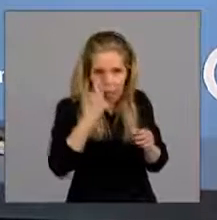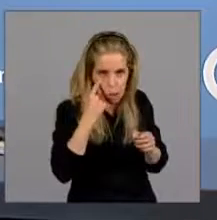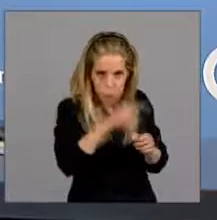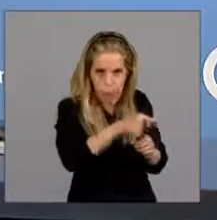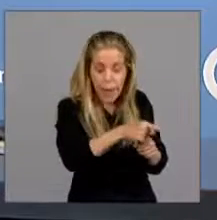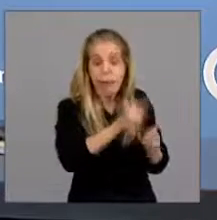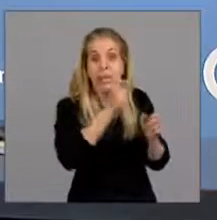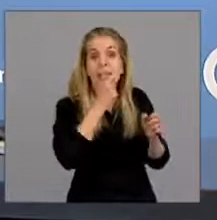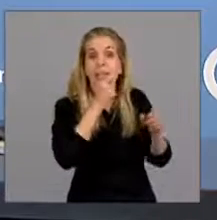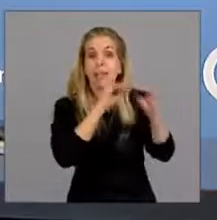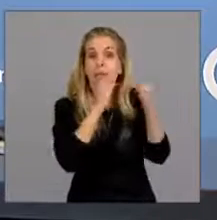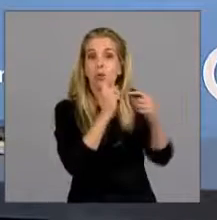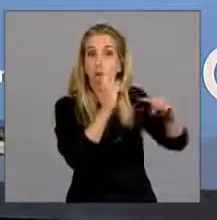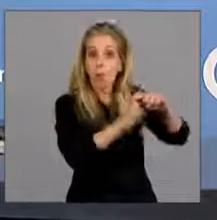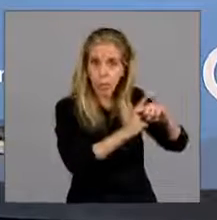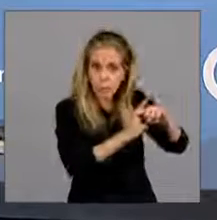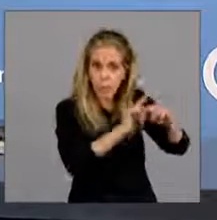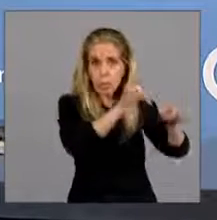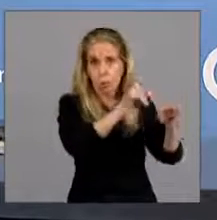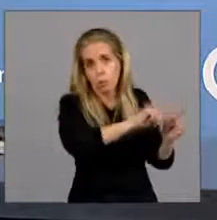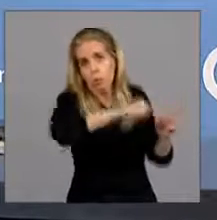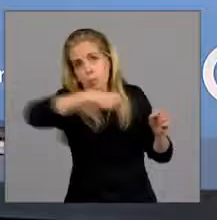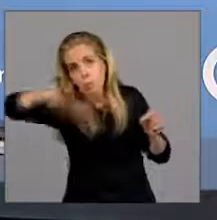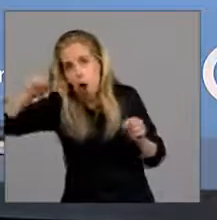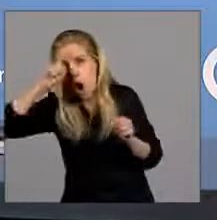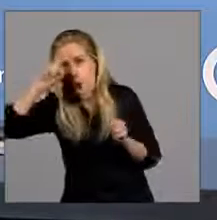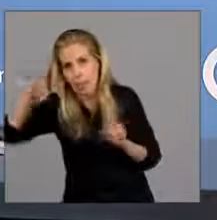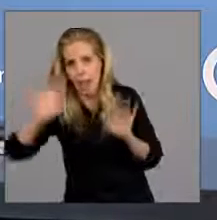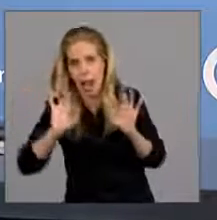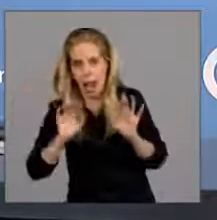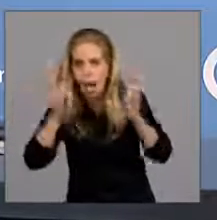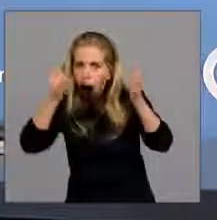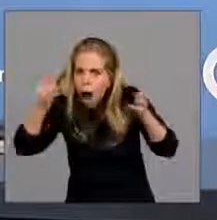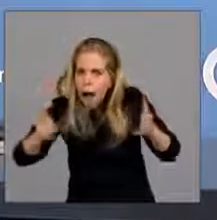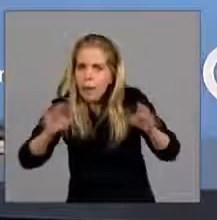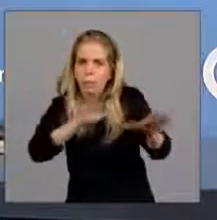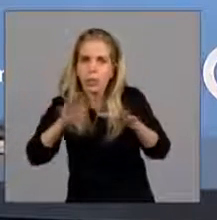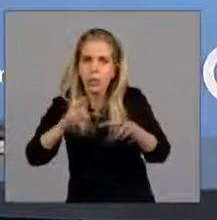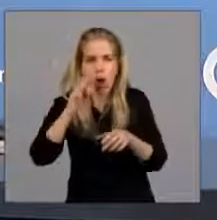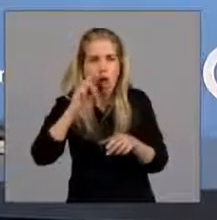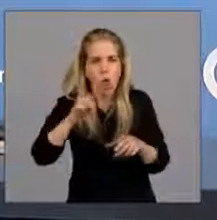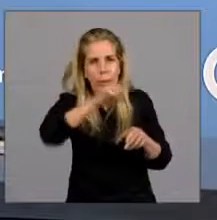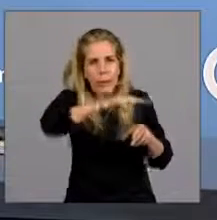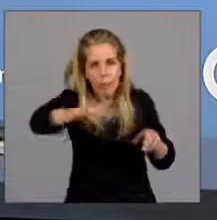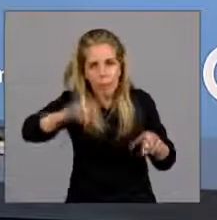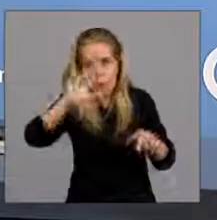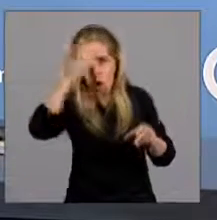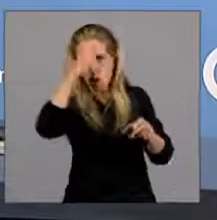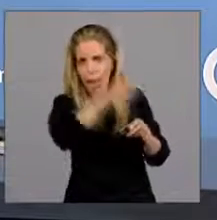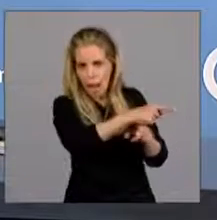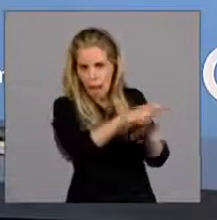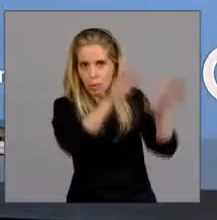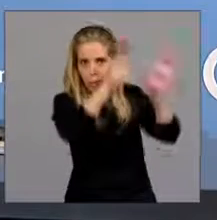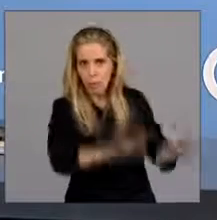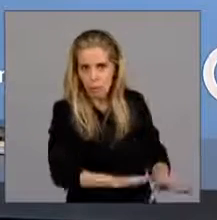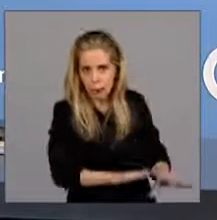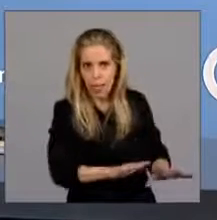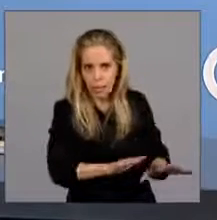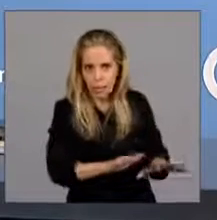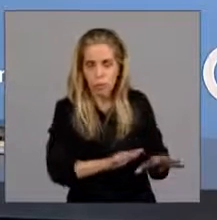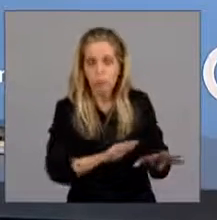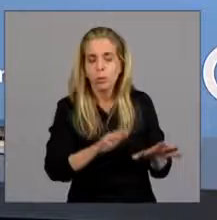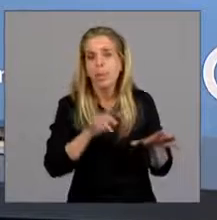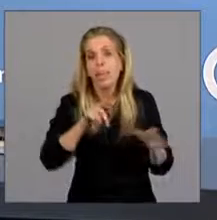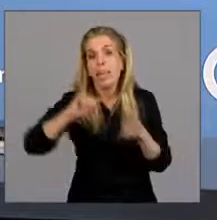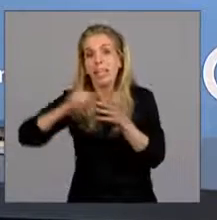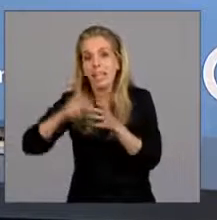que dé positivo, se lo deriva. Hoy tenemos prevista la ampliación de más o menos 2.000 camas de hotel y tenemos todavía con muy poco uso el